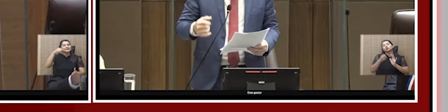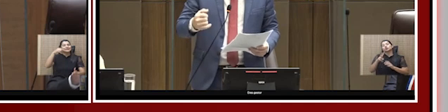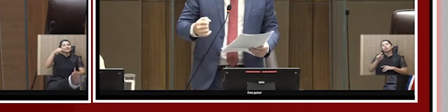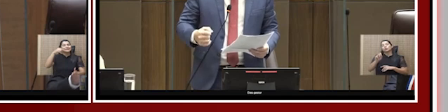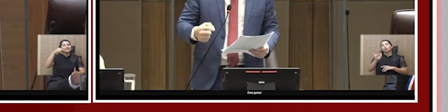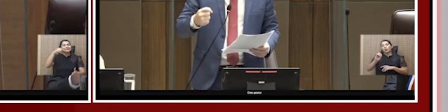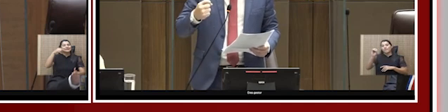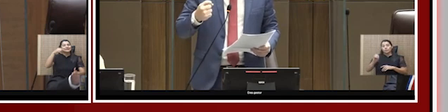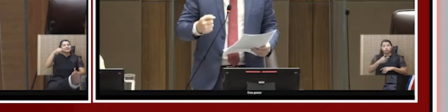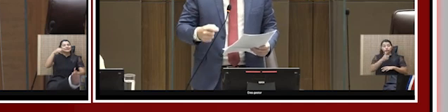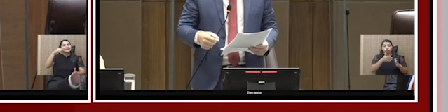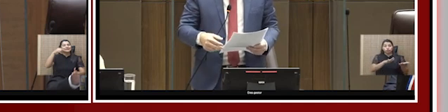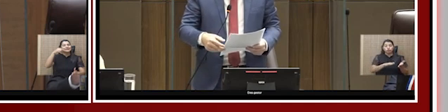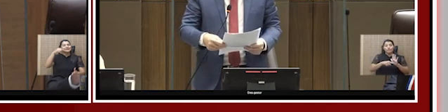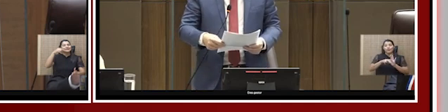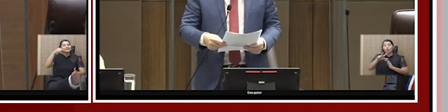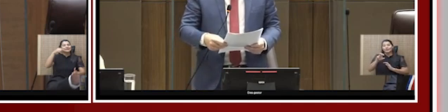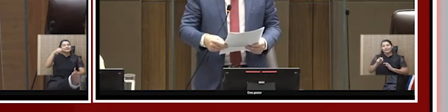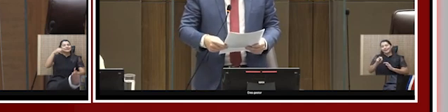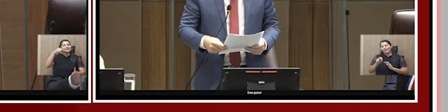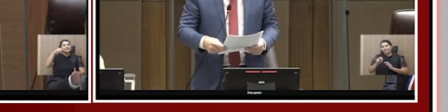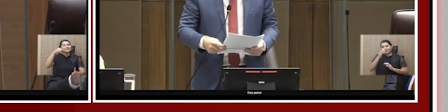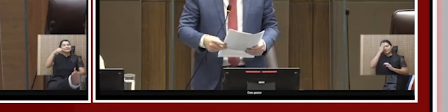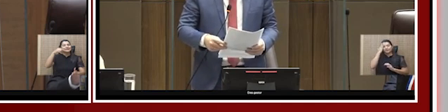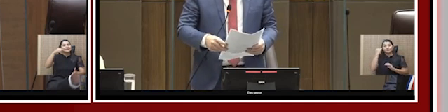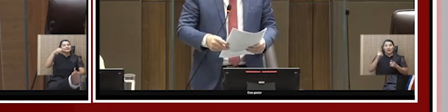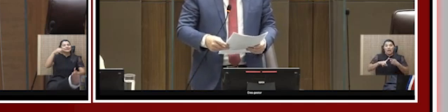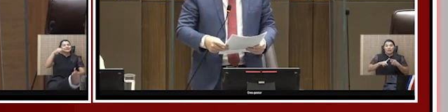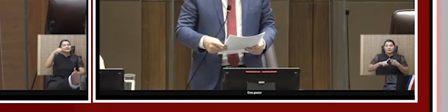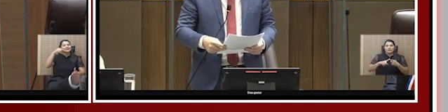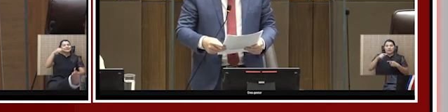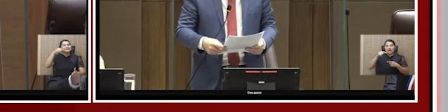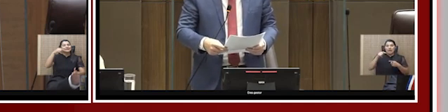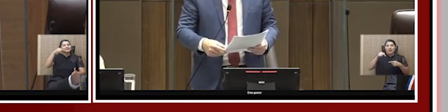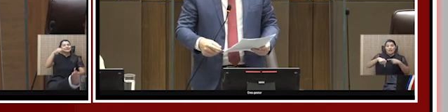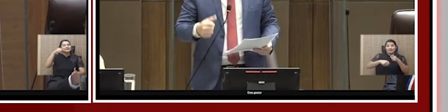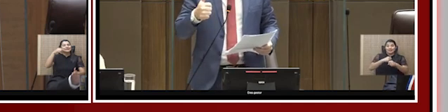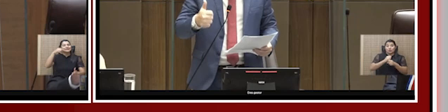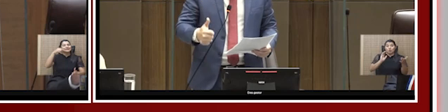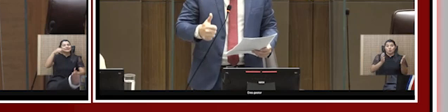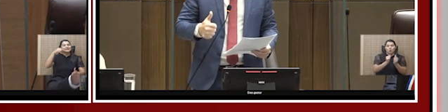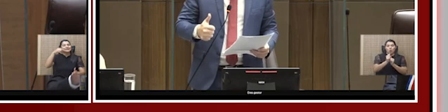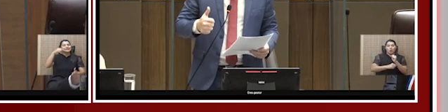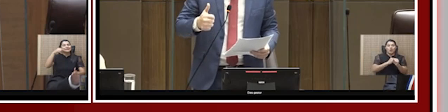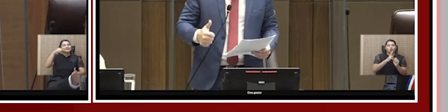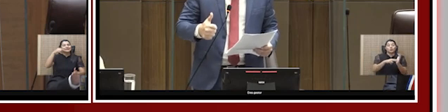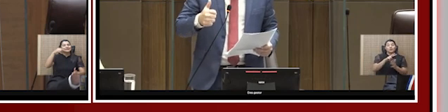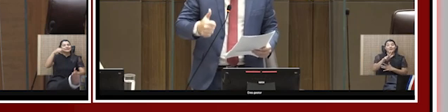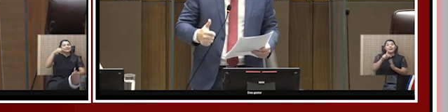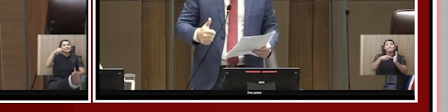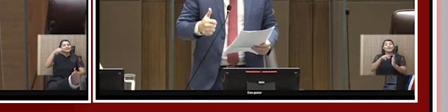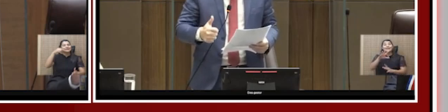12.9%, homicidios, menos 30 homicidios, a lo que va acumulado el año respecto de 2023. 1.500